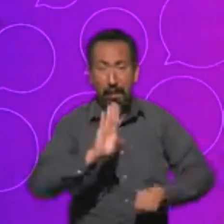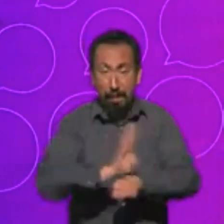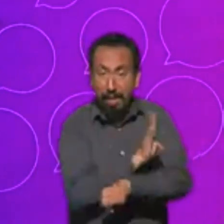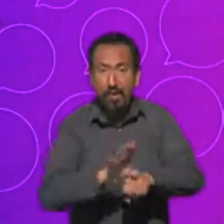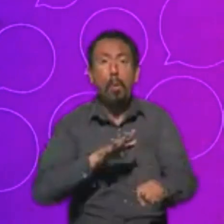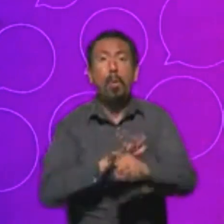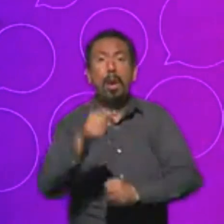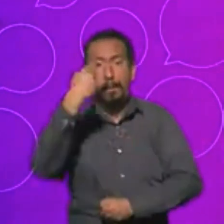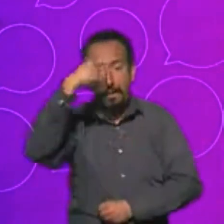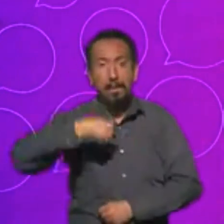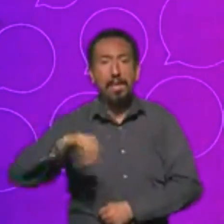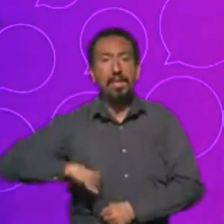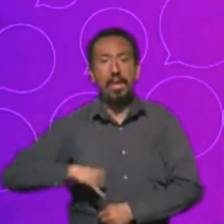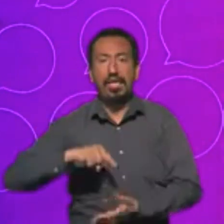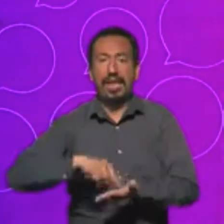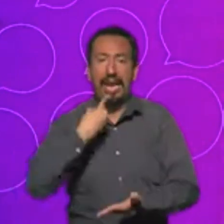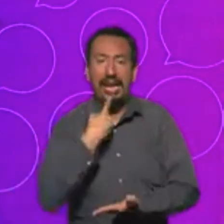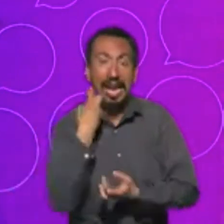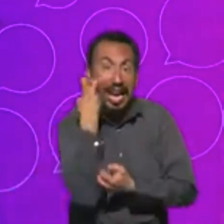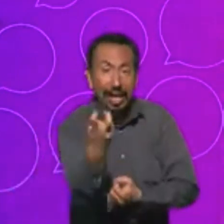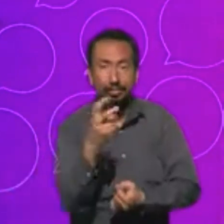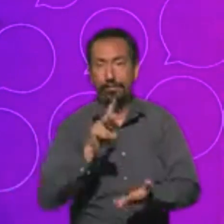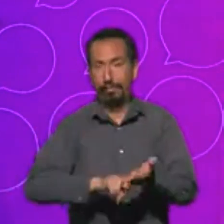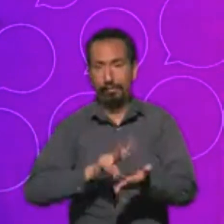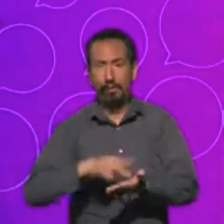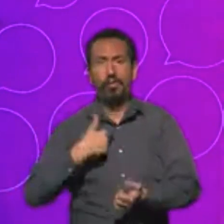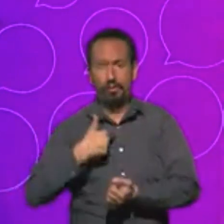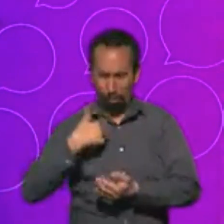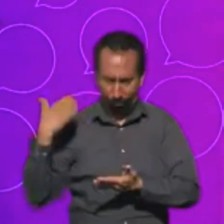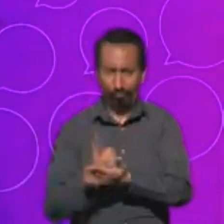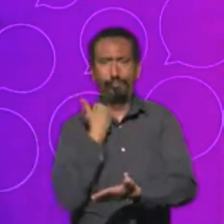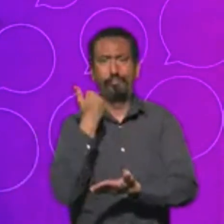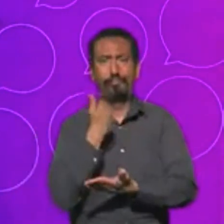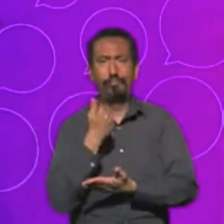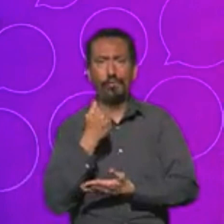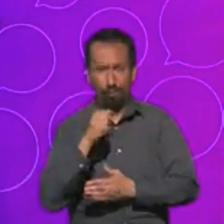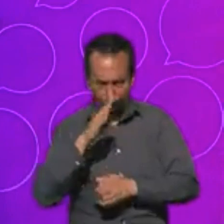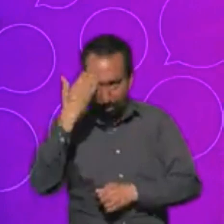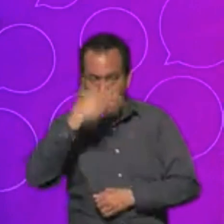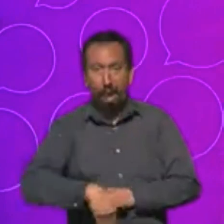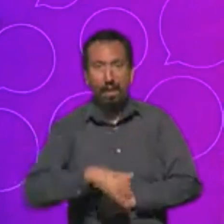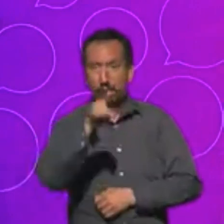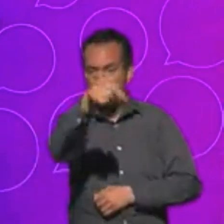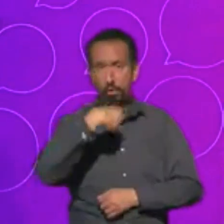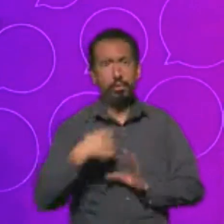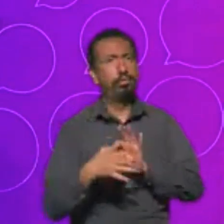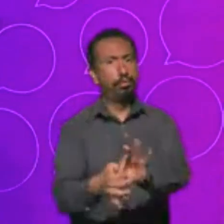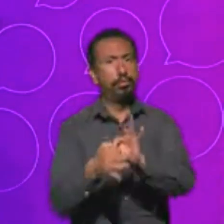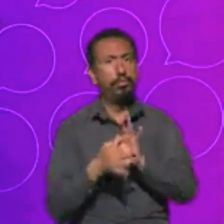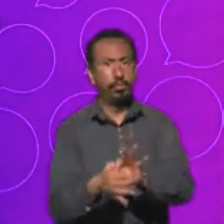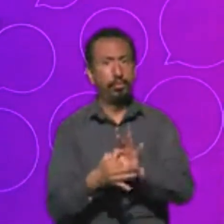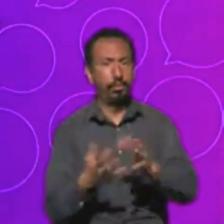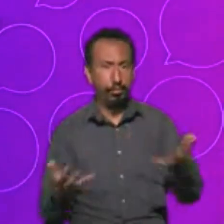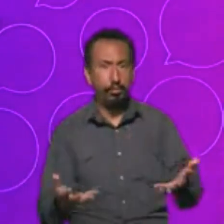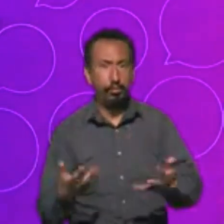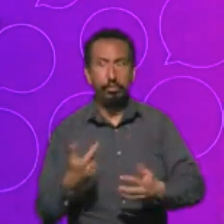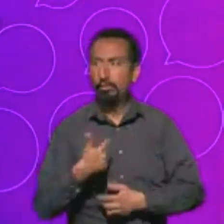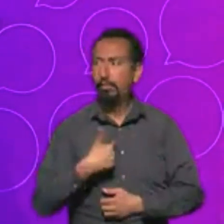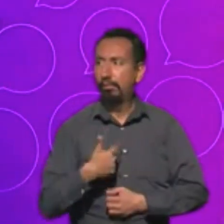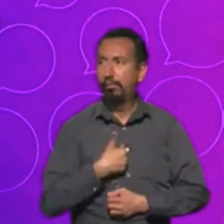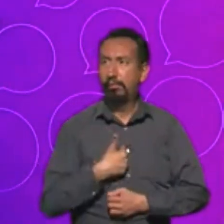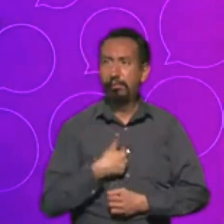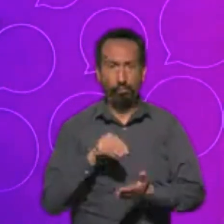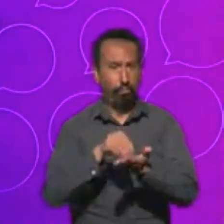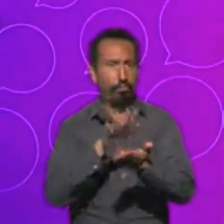más importante que tenemos los ciudadanos cuando lleguemos cuando yo llegue es saber que nos tenemos que integrar en ese gran Yo también Comparto el